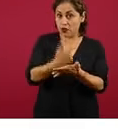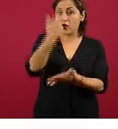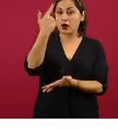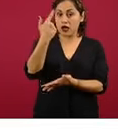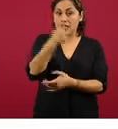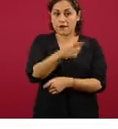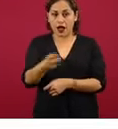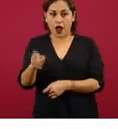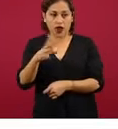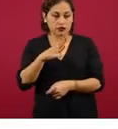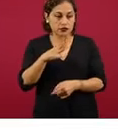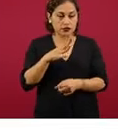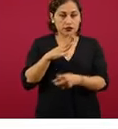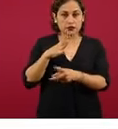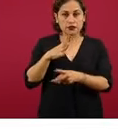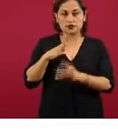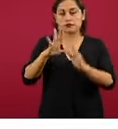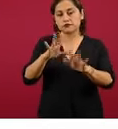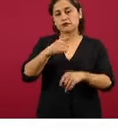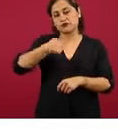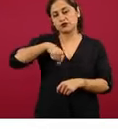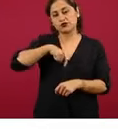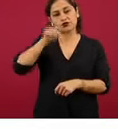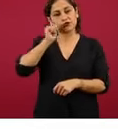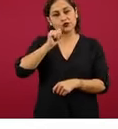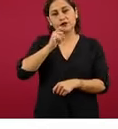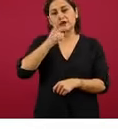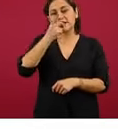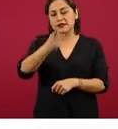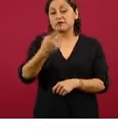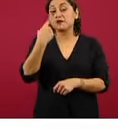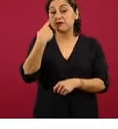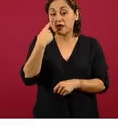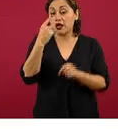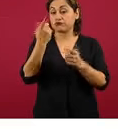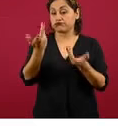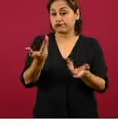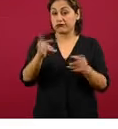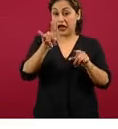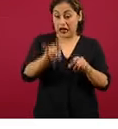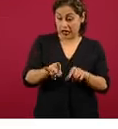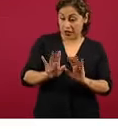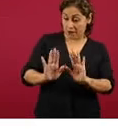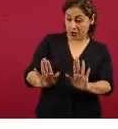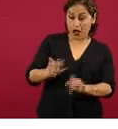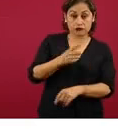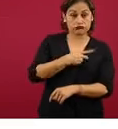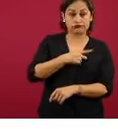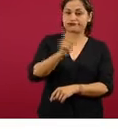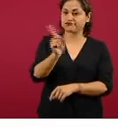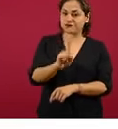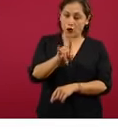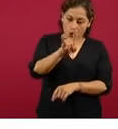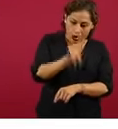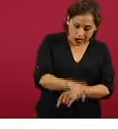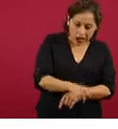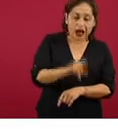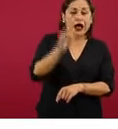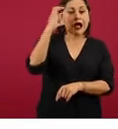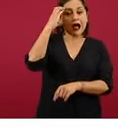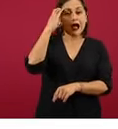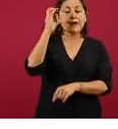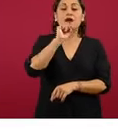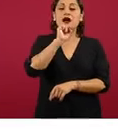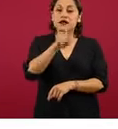el punto y el hincapié de que no solamente es la cama, sino también el equipo médico, el personal de salud,